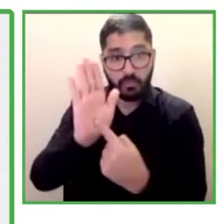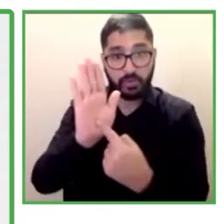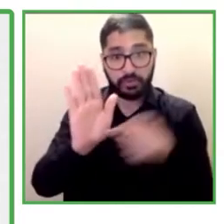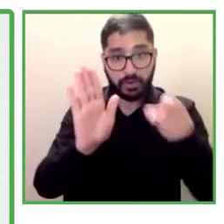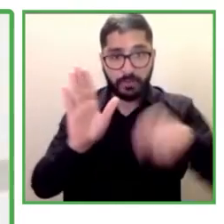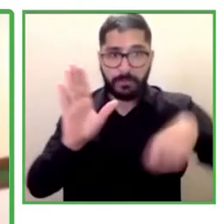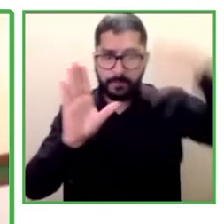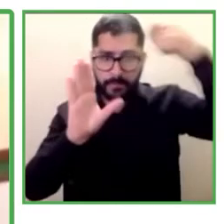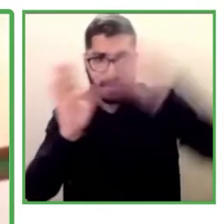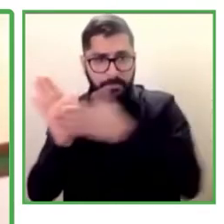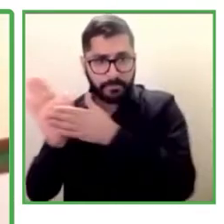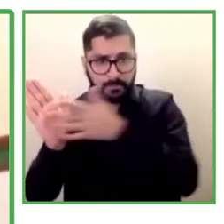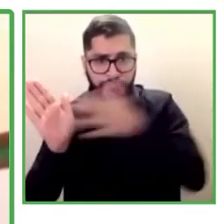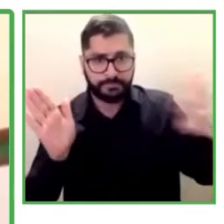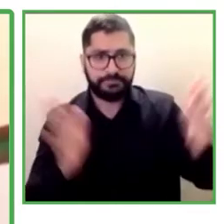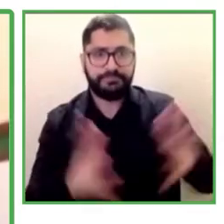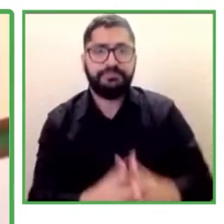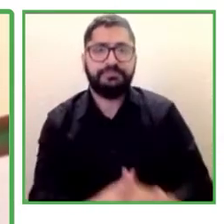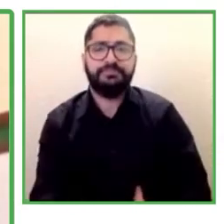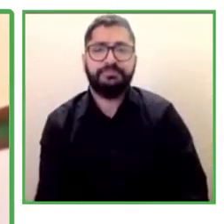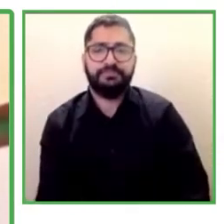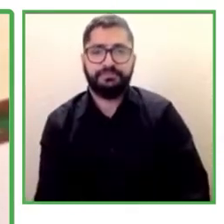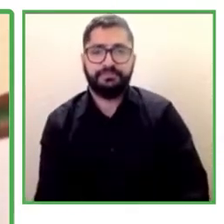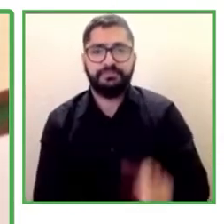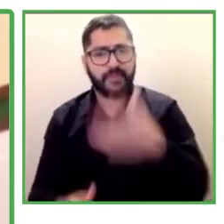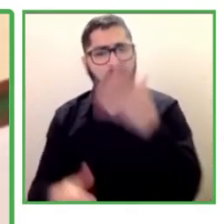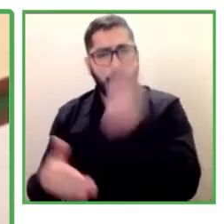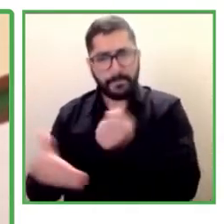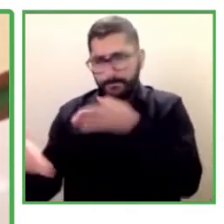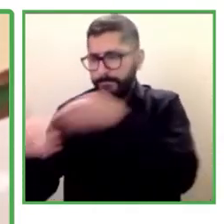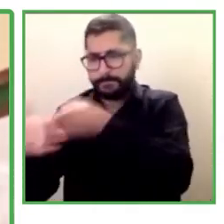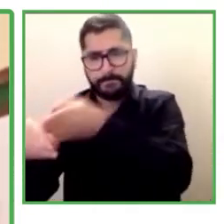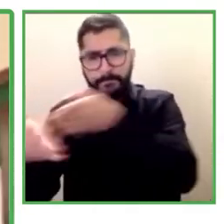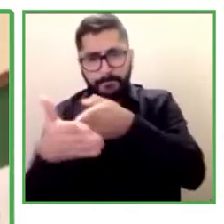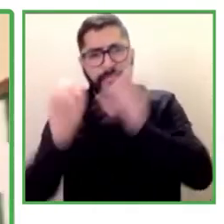Las barreras de acceso a la educación regular a las que se enfrentan las personas con